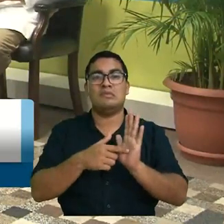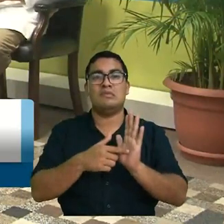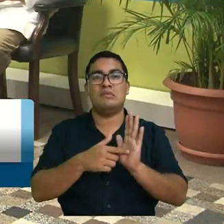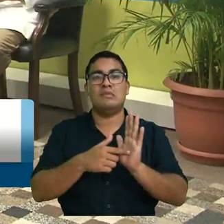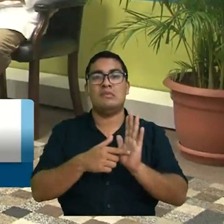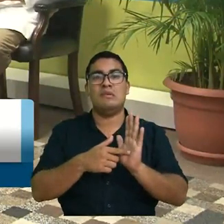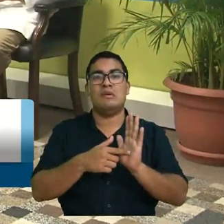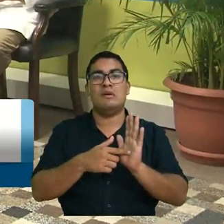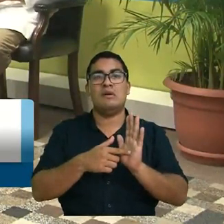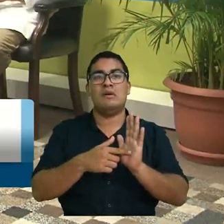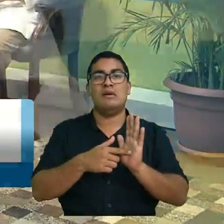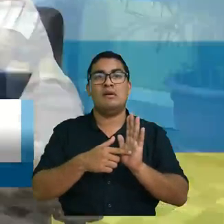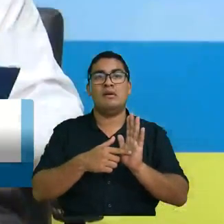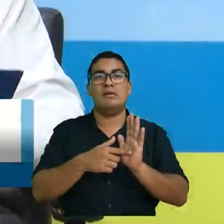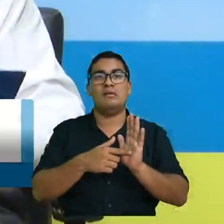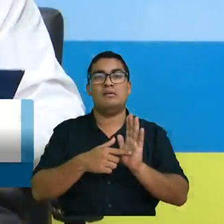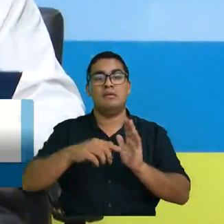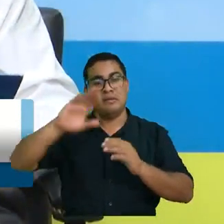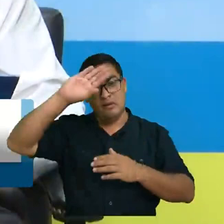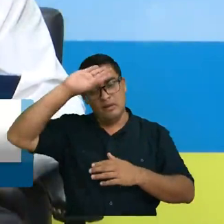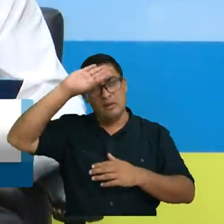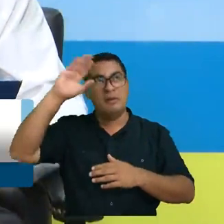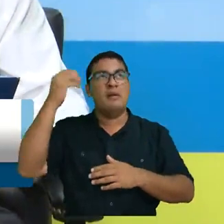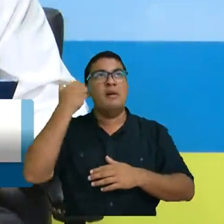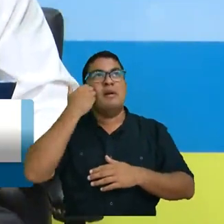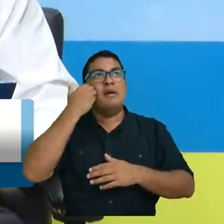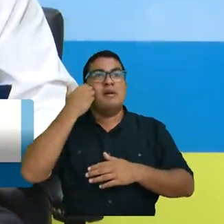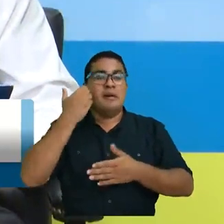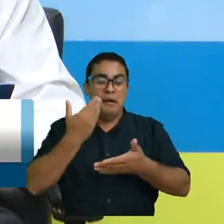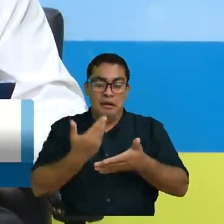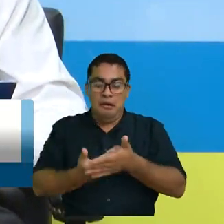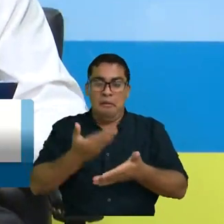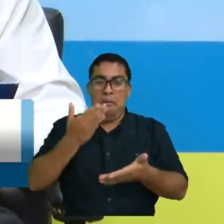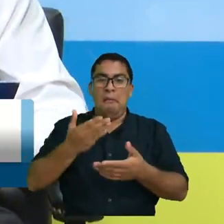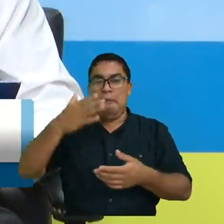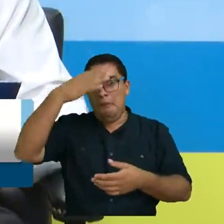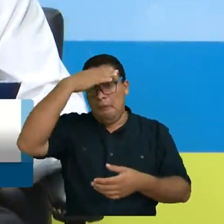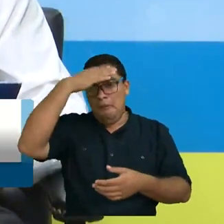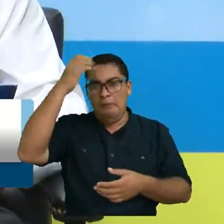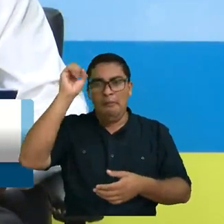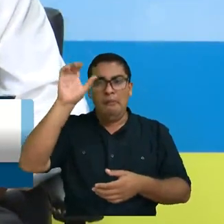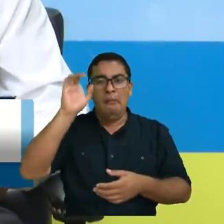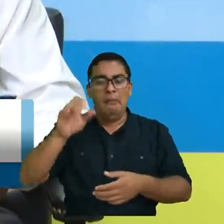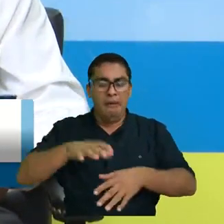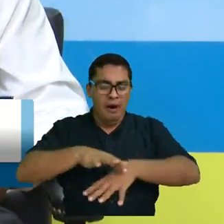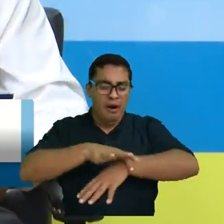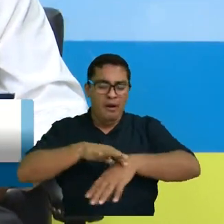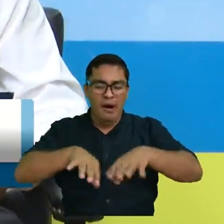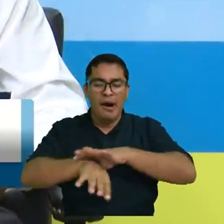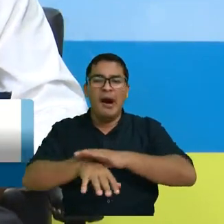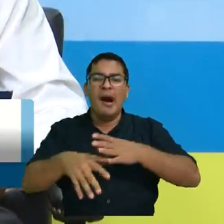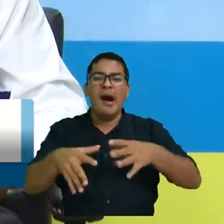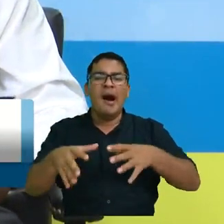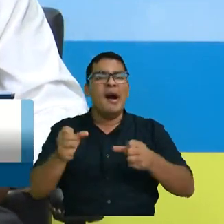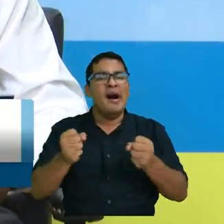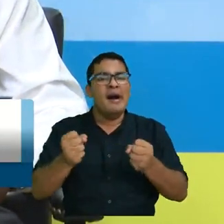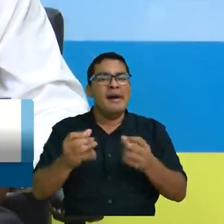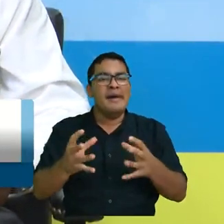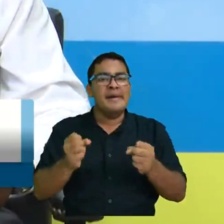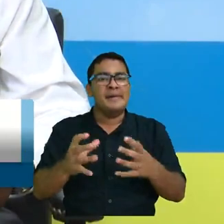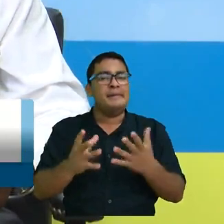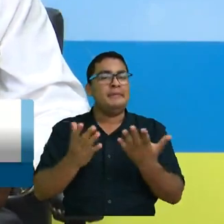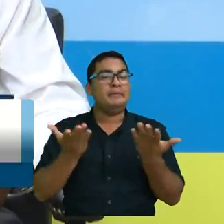por ejemplo, la aparición súbita de fiebre alta, dolor de cabeza, dolor muscular, dolor en las